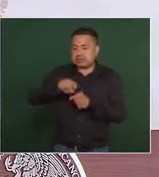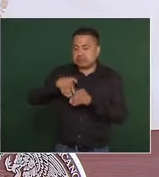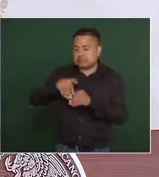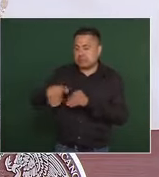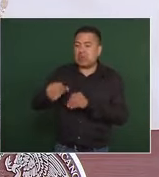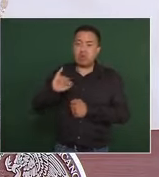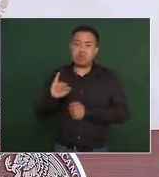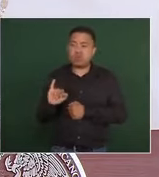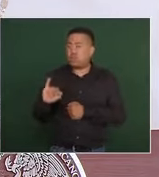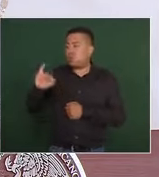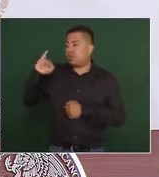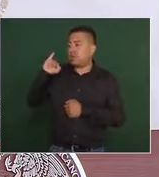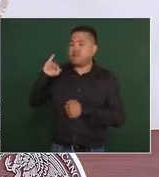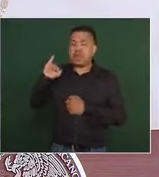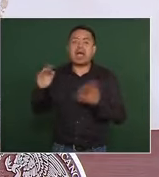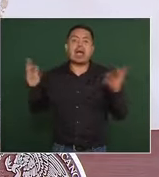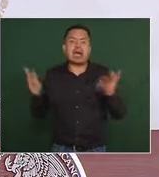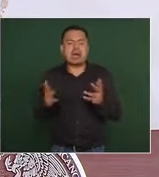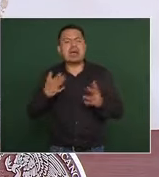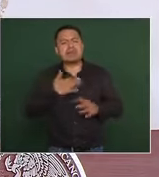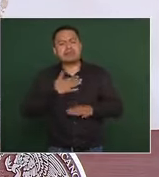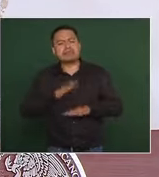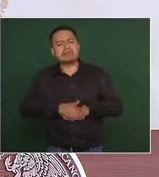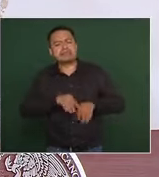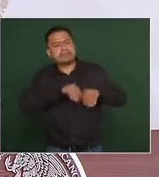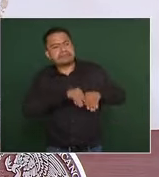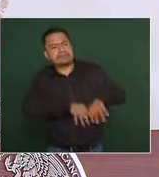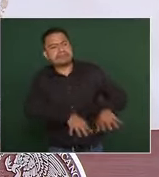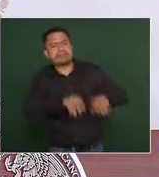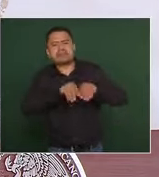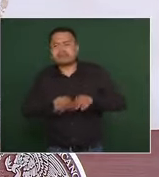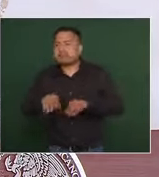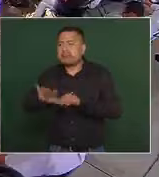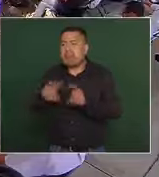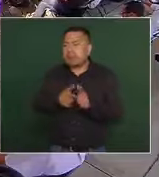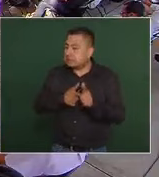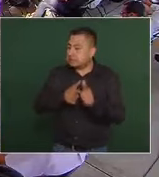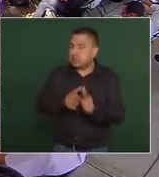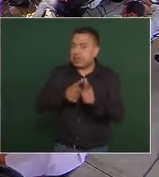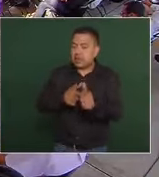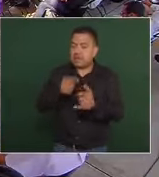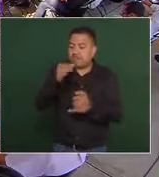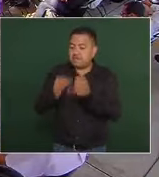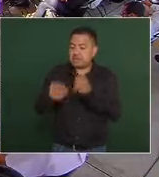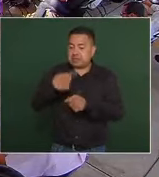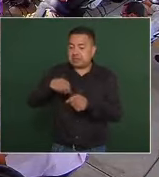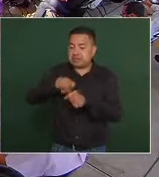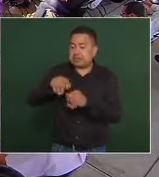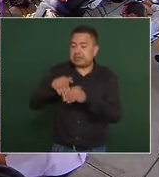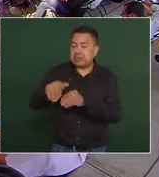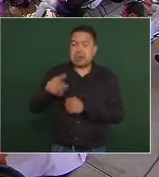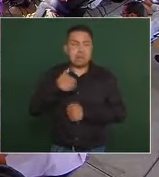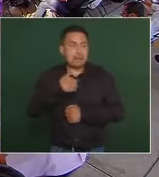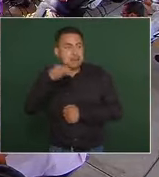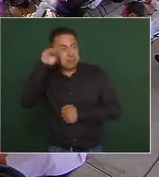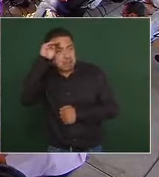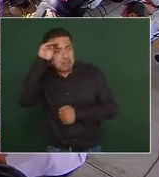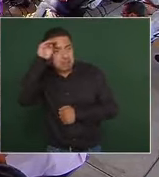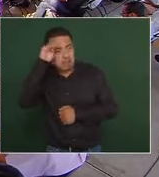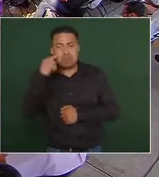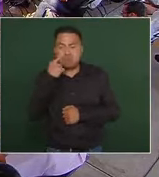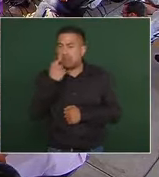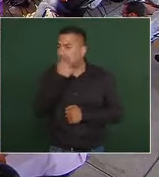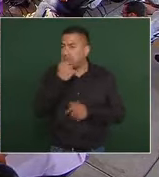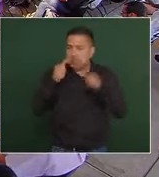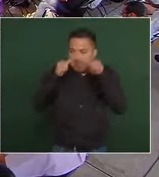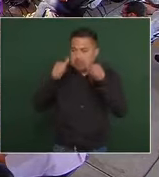el jueves pasado, hemos estado haciendo esa dispersión que seguiremos haciendo hacia el fin de semana. Pero considero que hemos atendido